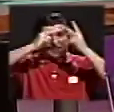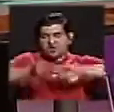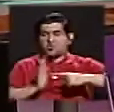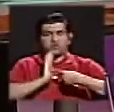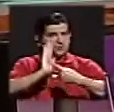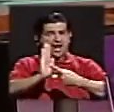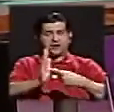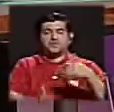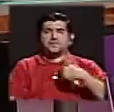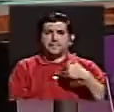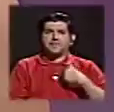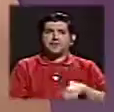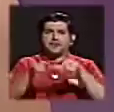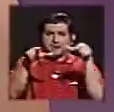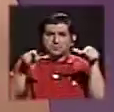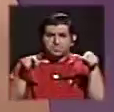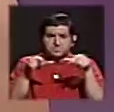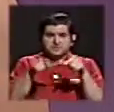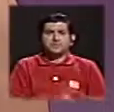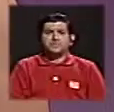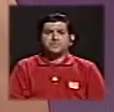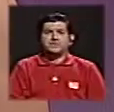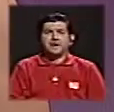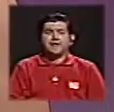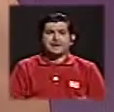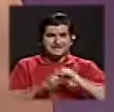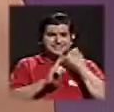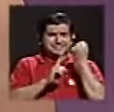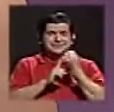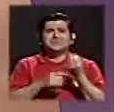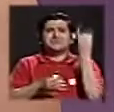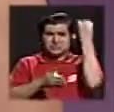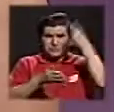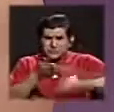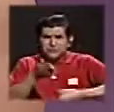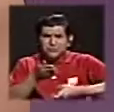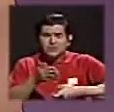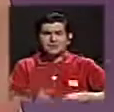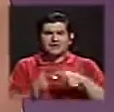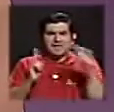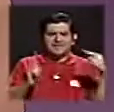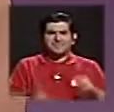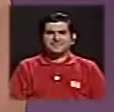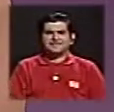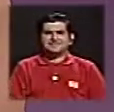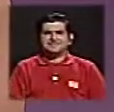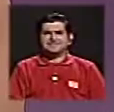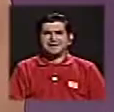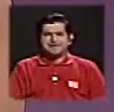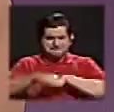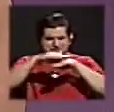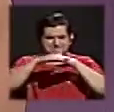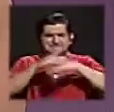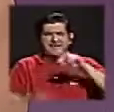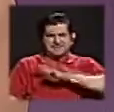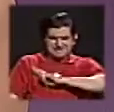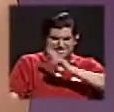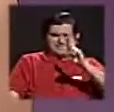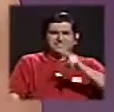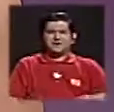contrario. Tenemos sin lugar a dudas posiciones muy cerradas que vienen desde los fundamentalismos religiosos y